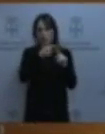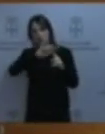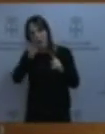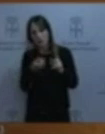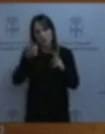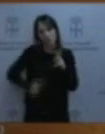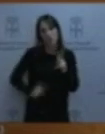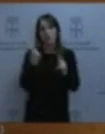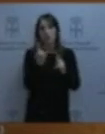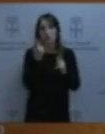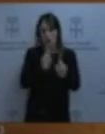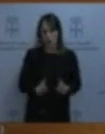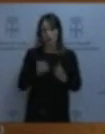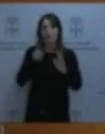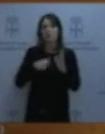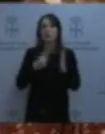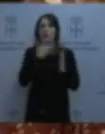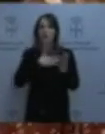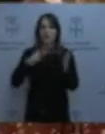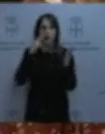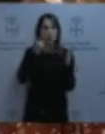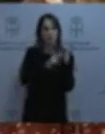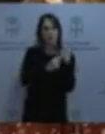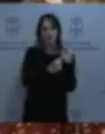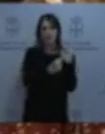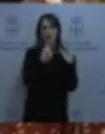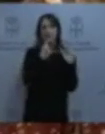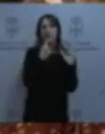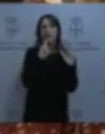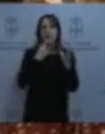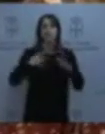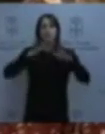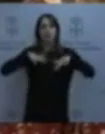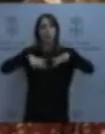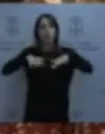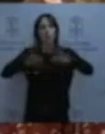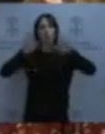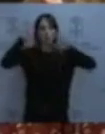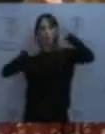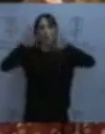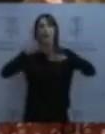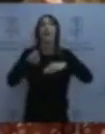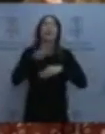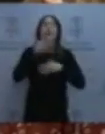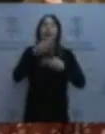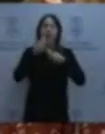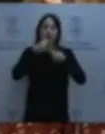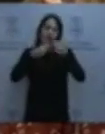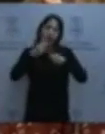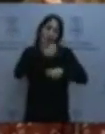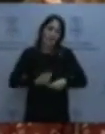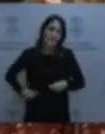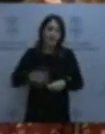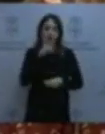Menéndez. Quería que mirase lo que pone, huelga de hambre por desahucio, y añade: si el banco